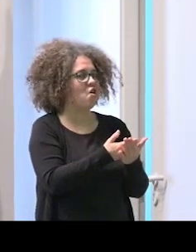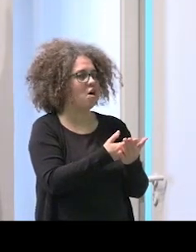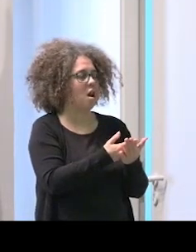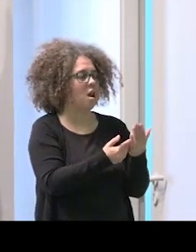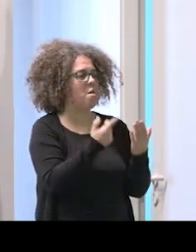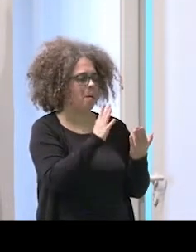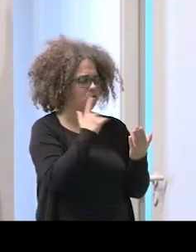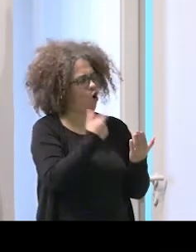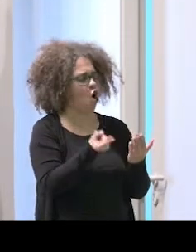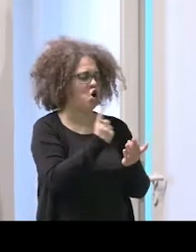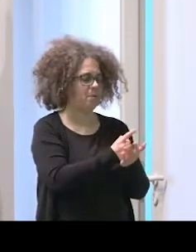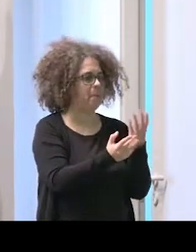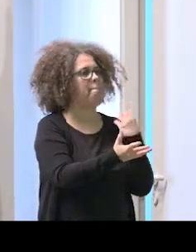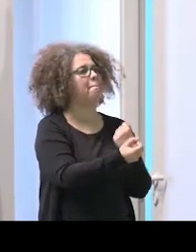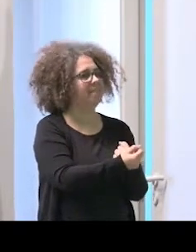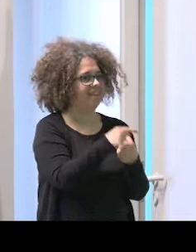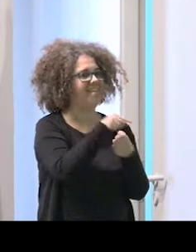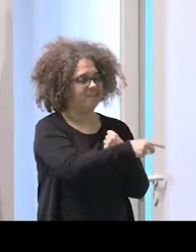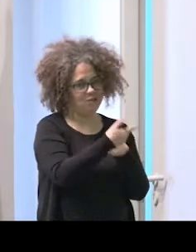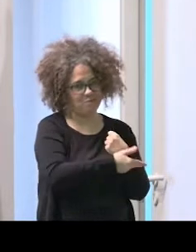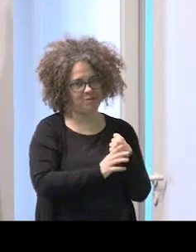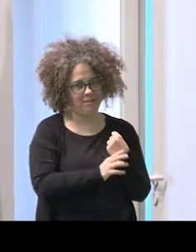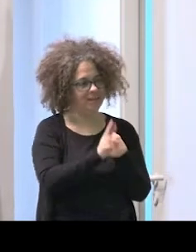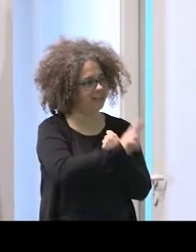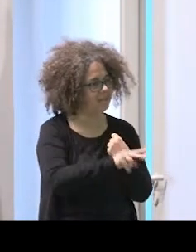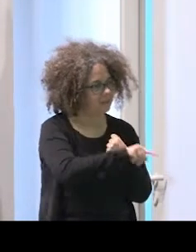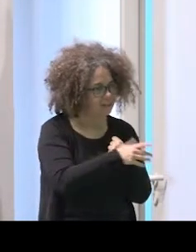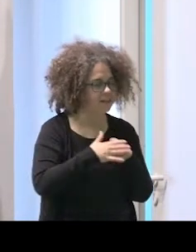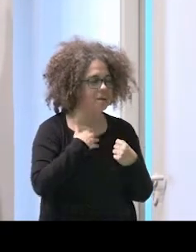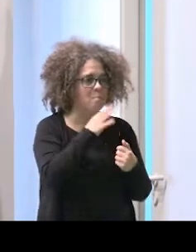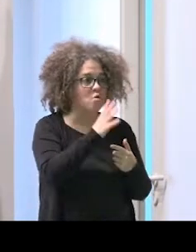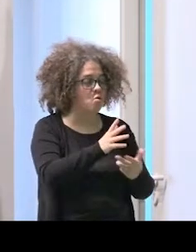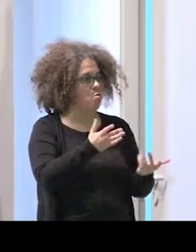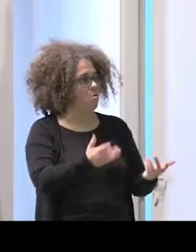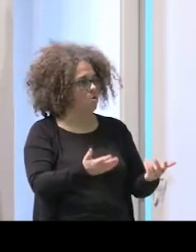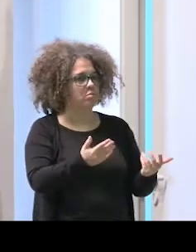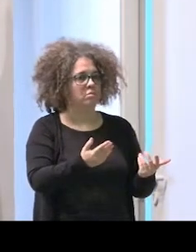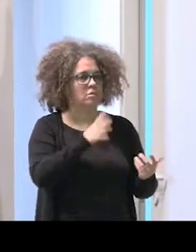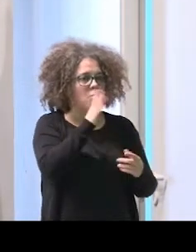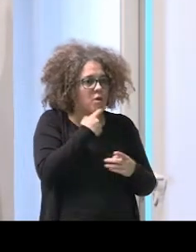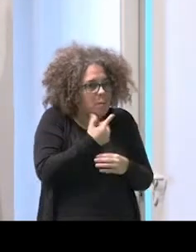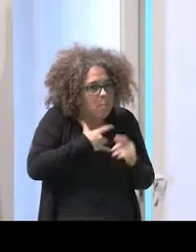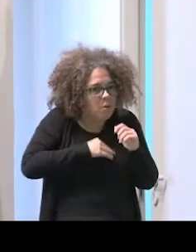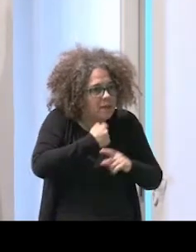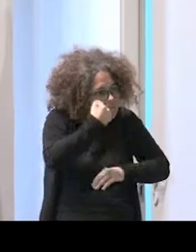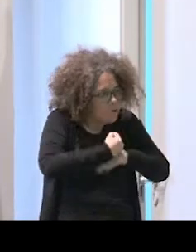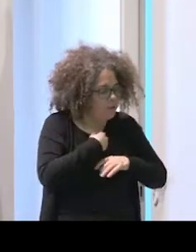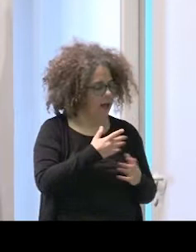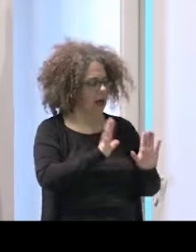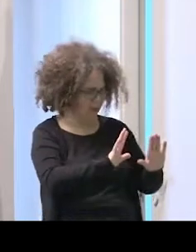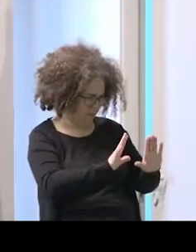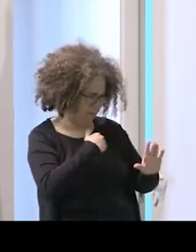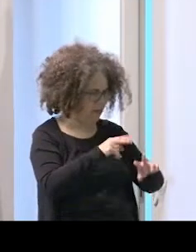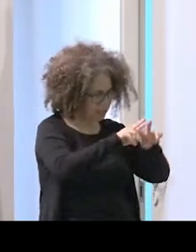pillado, ¿vale? Eso es importante. ¿Por qué? Pues porque te puede obligar a hacer otras exploraciones que te demuestren que sí que hay